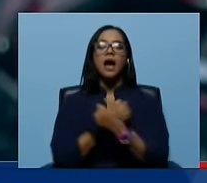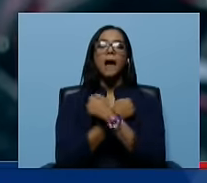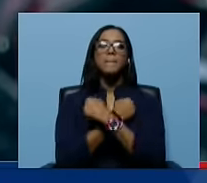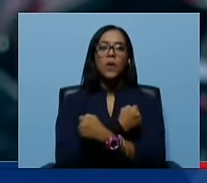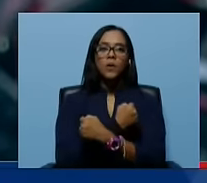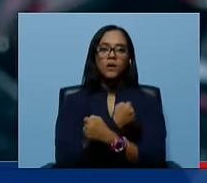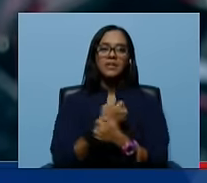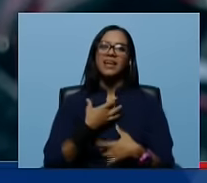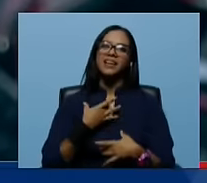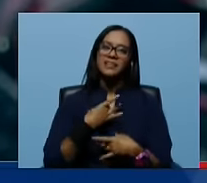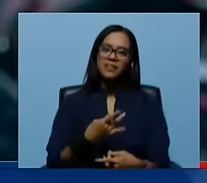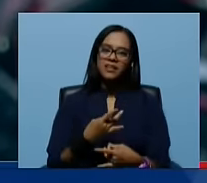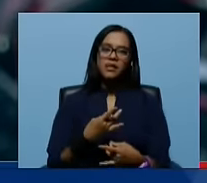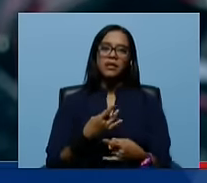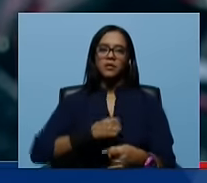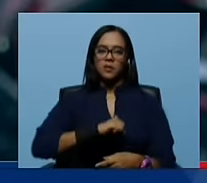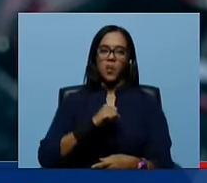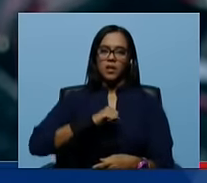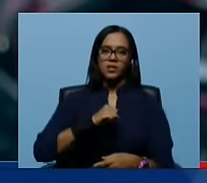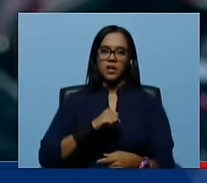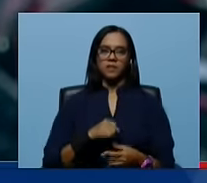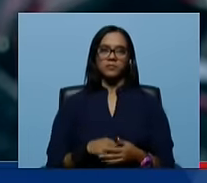tengan deseos de ser funcionarios policiales.